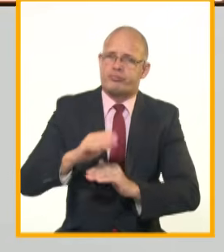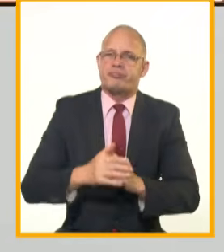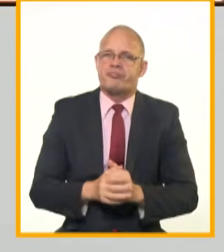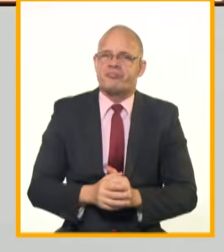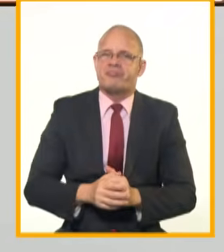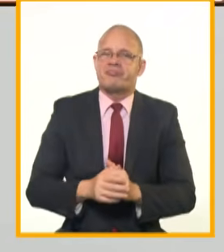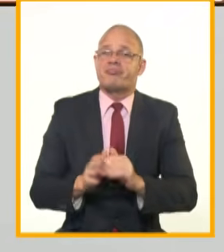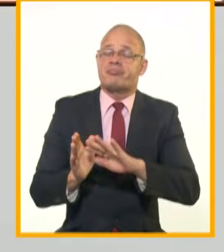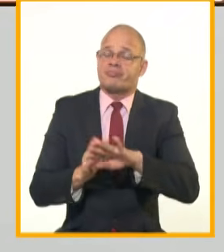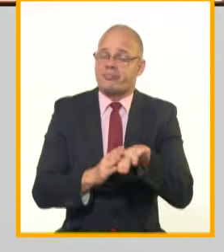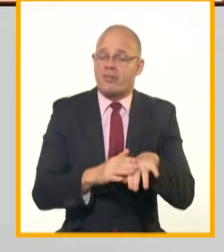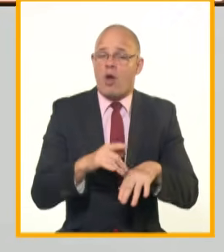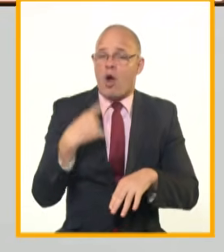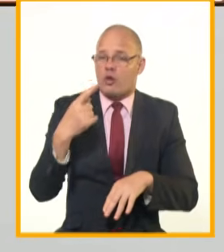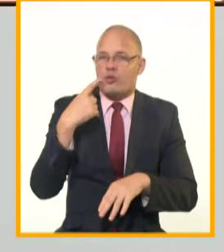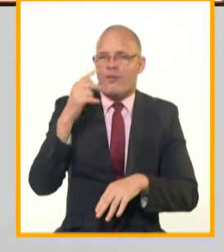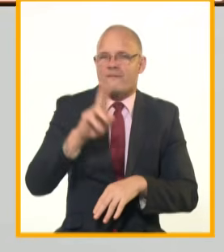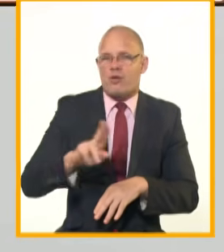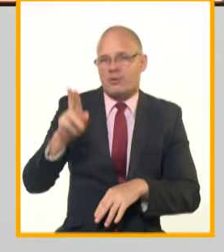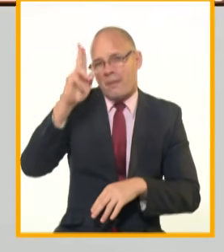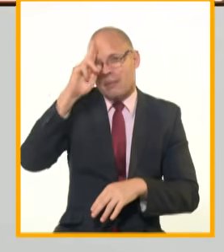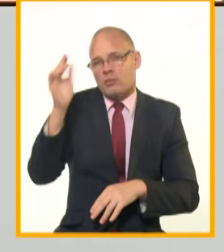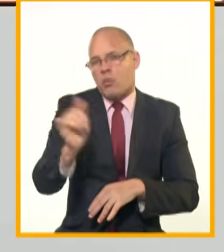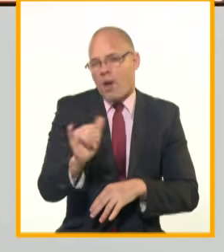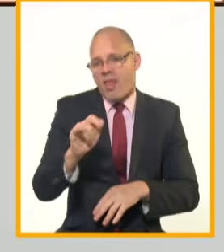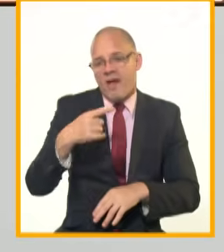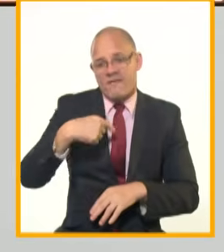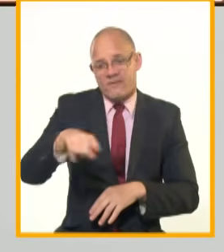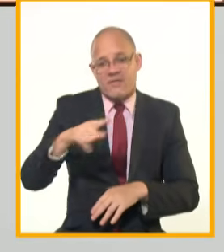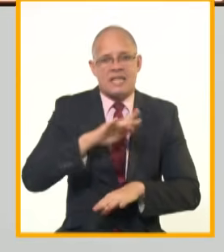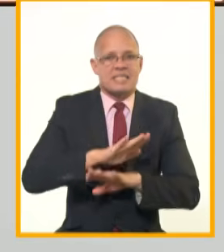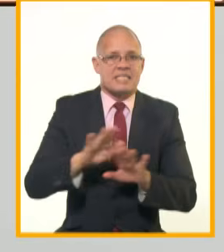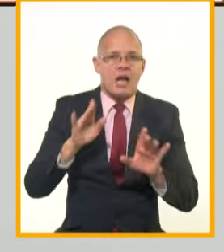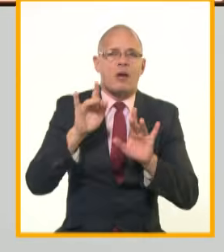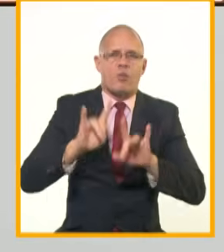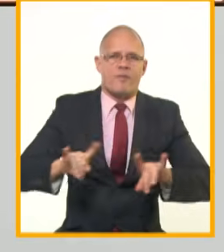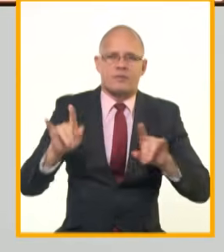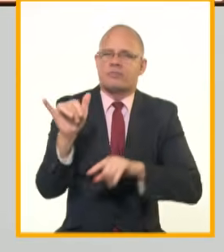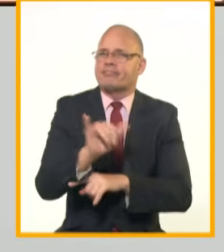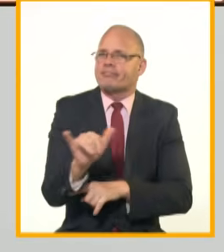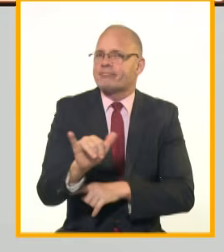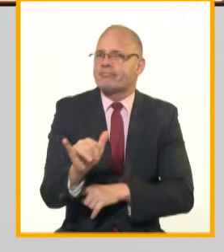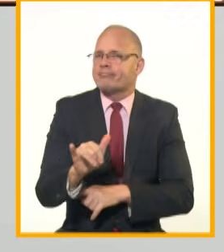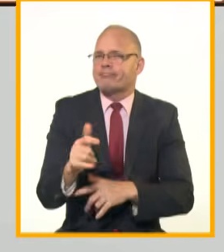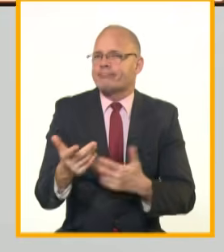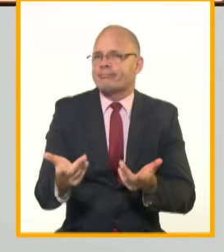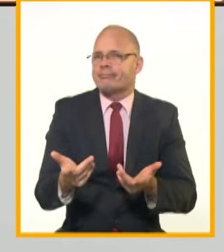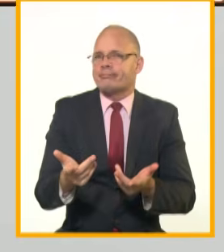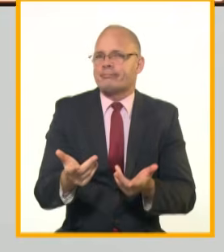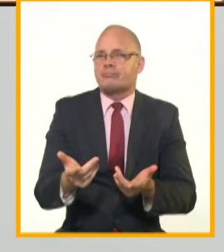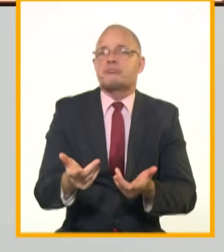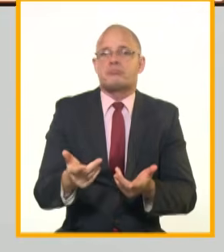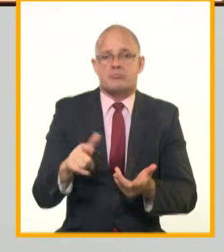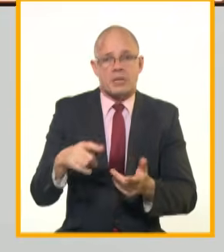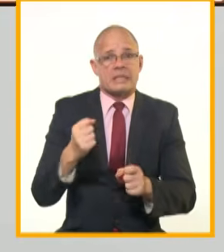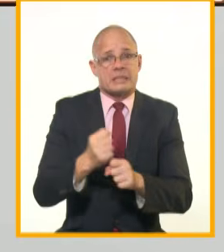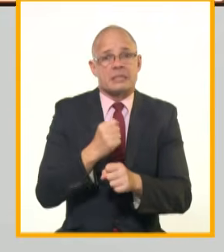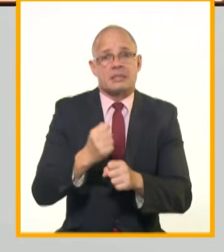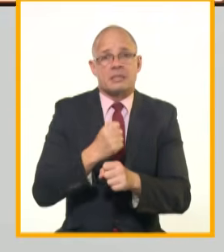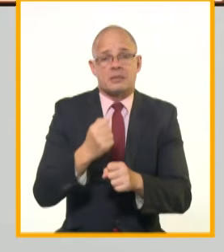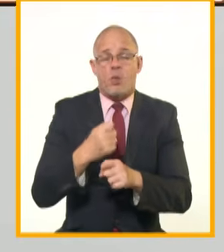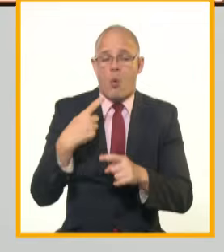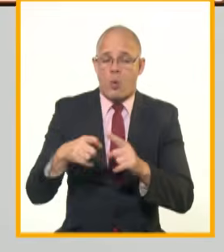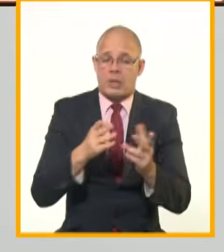facultad de medicina debemos convertirla en universidad también de ciencias médicas. De igual forma, se ha estado trabajando con cada una de sus